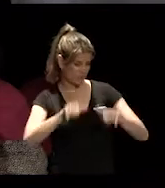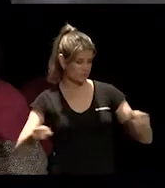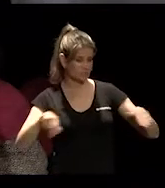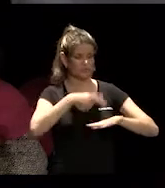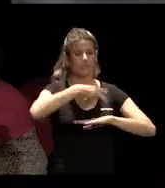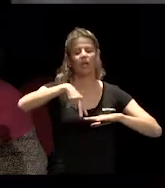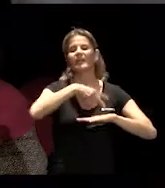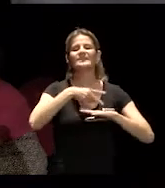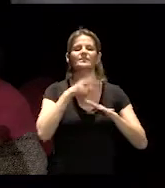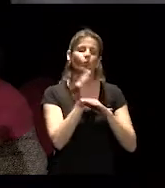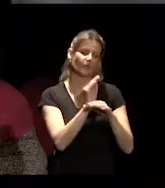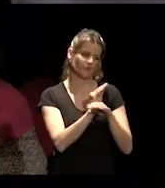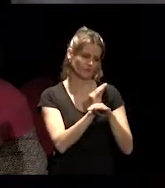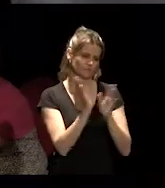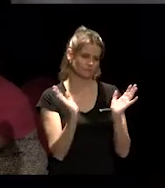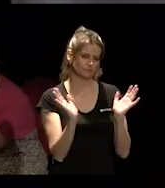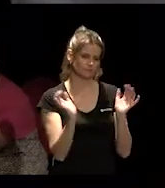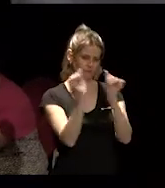desde el punto de vista